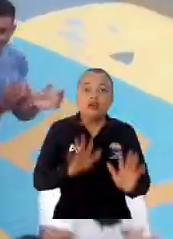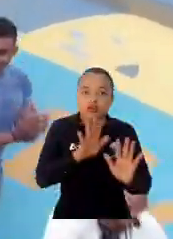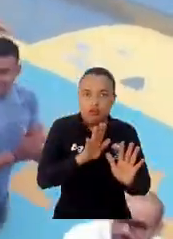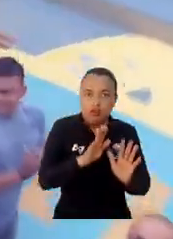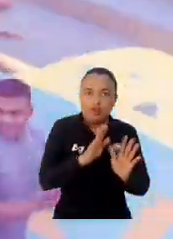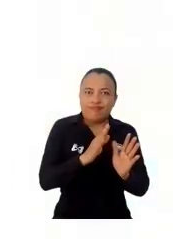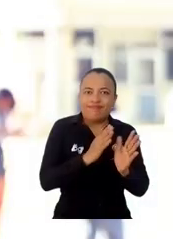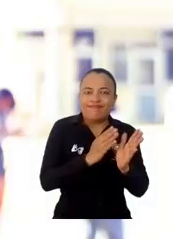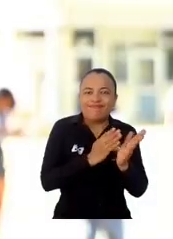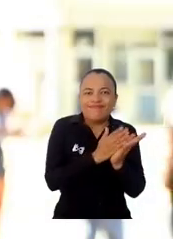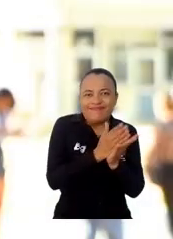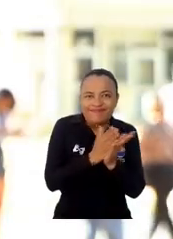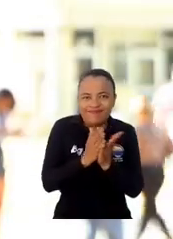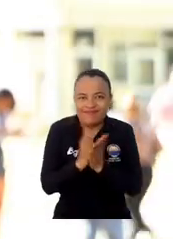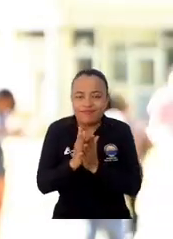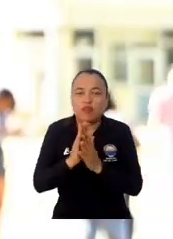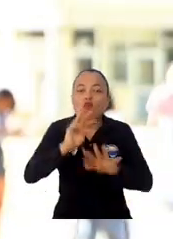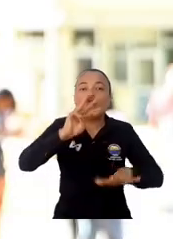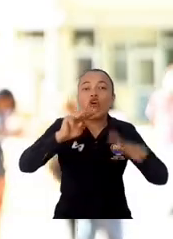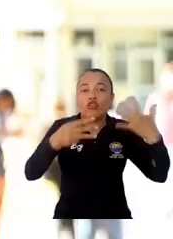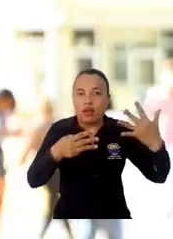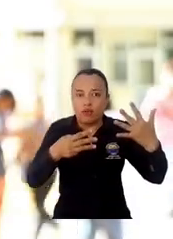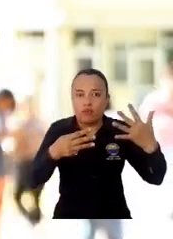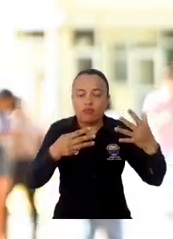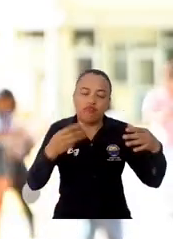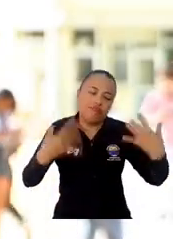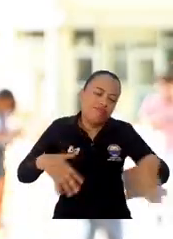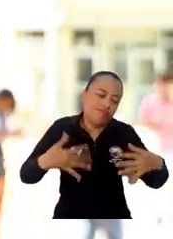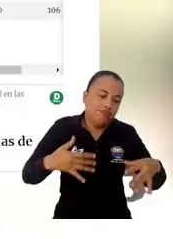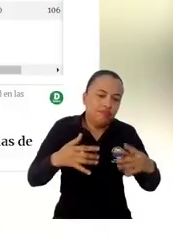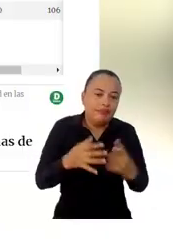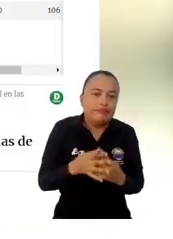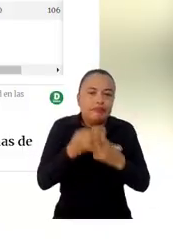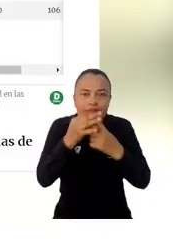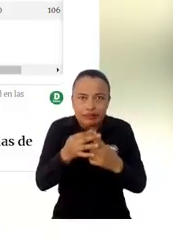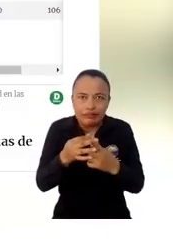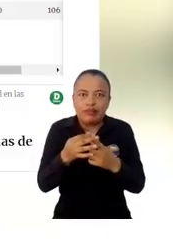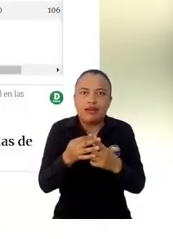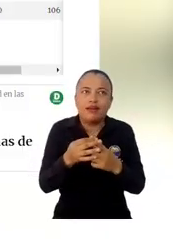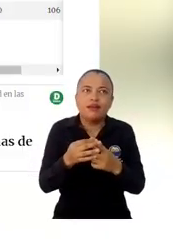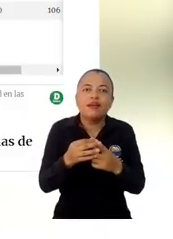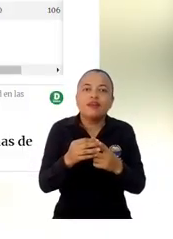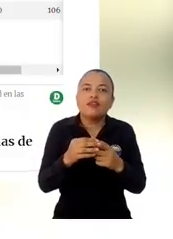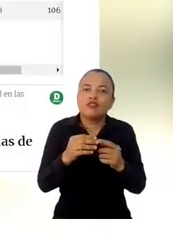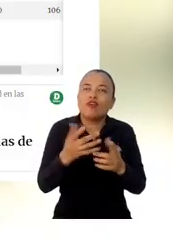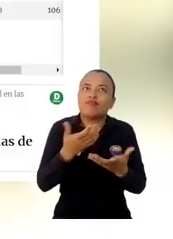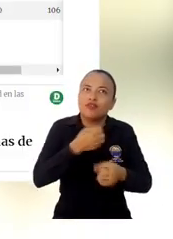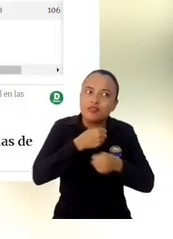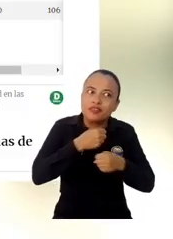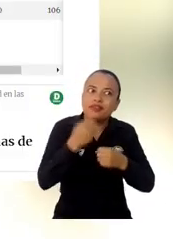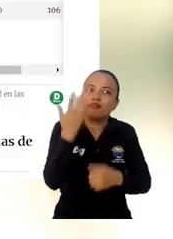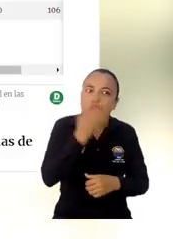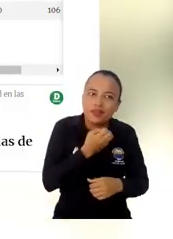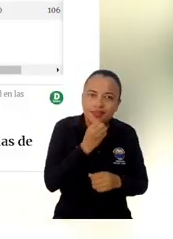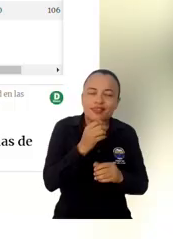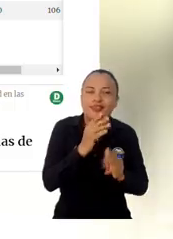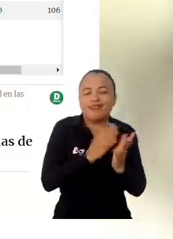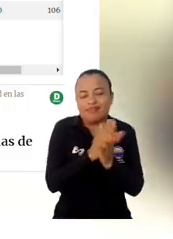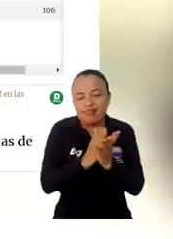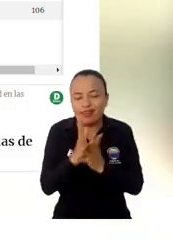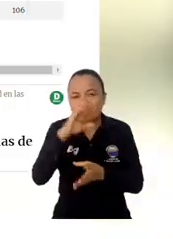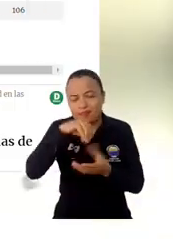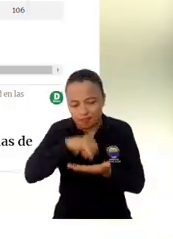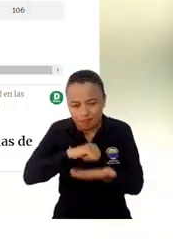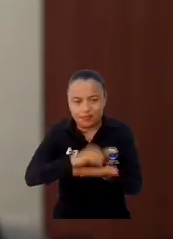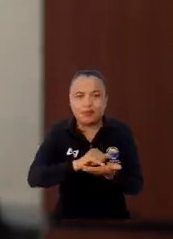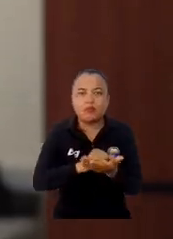Que el programa ha obtenido el octavo puesto en las pruebas Saber Pro. Es un logro maravilloso. Dos noticias muy bonitas